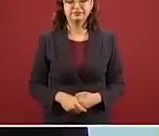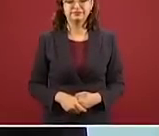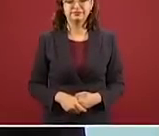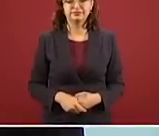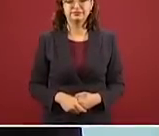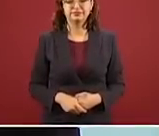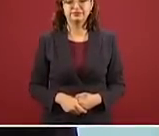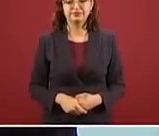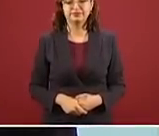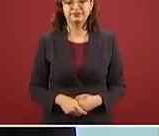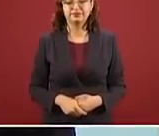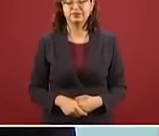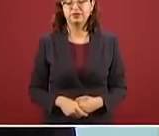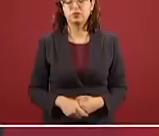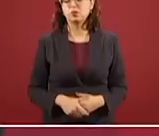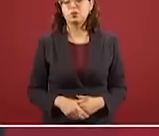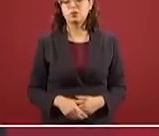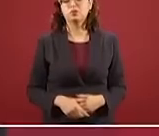potentado